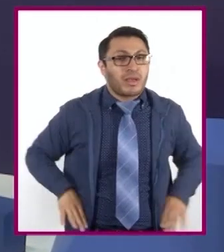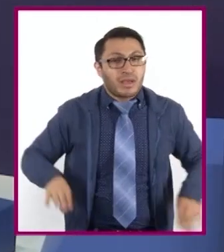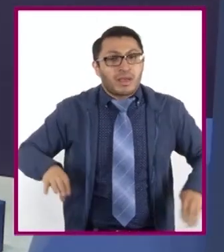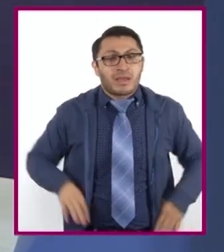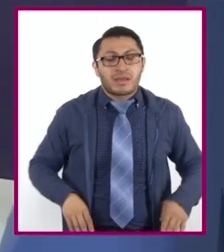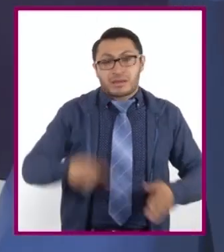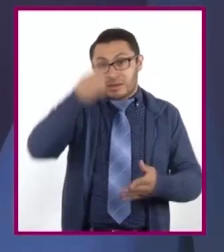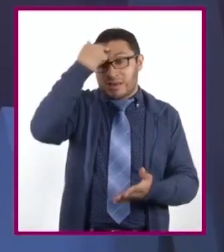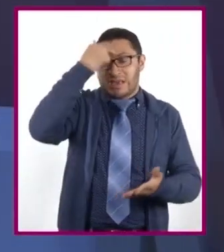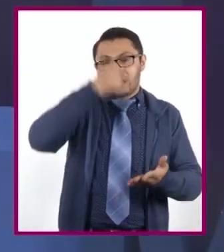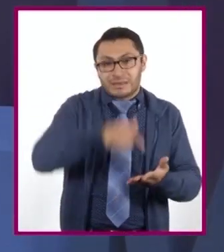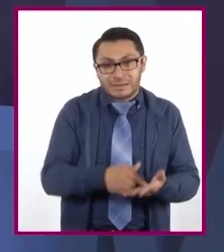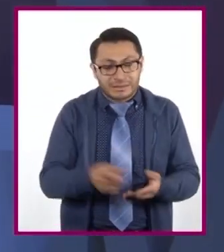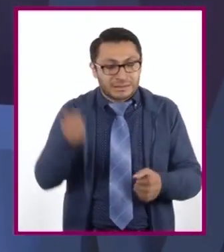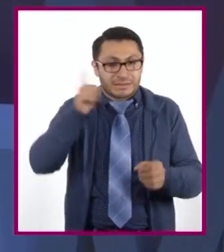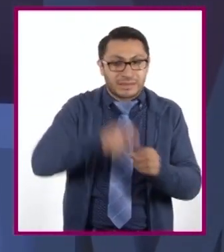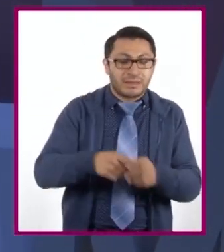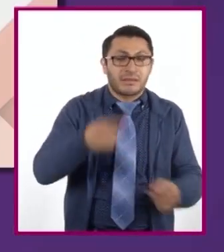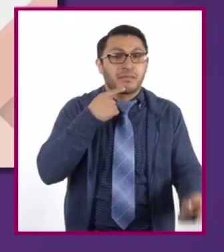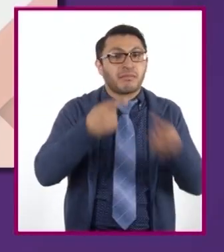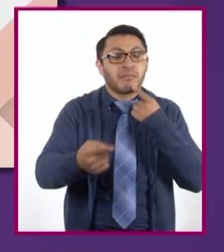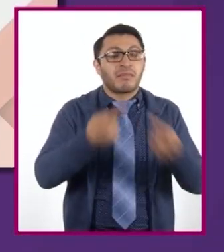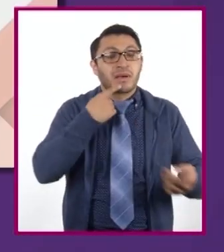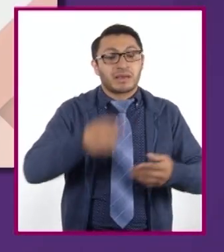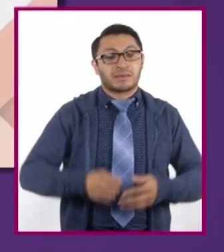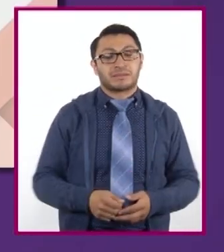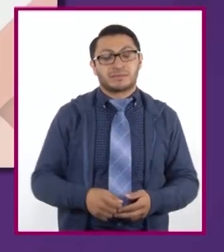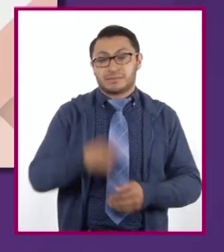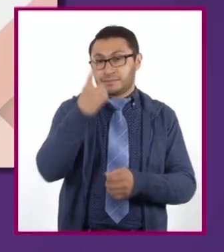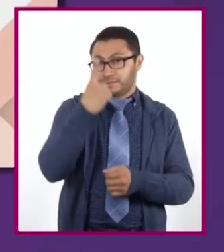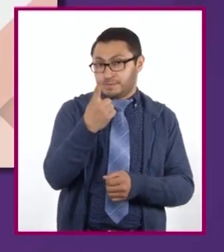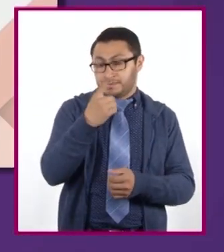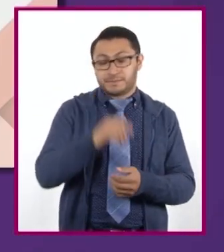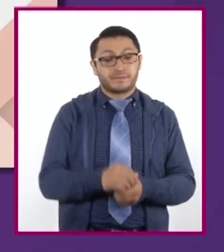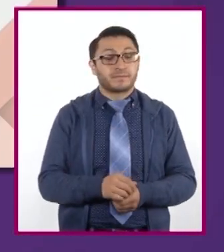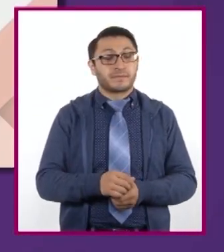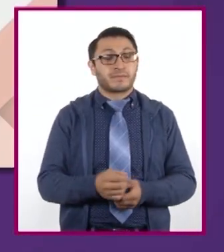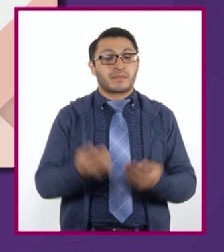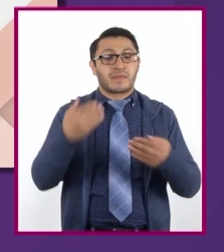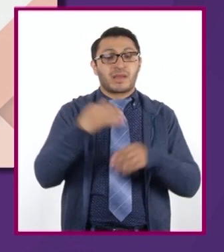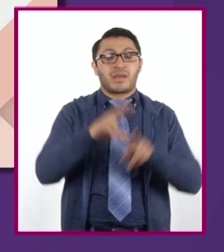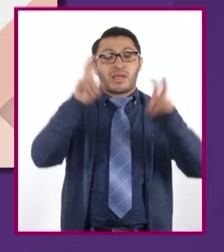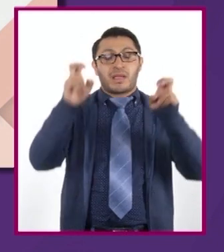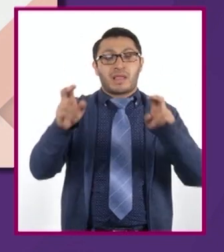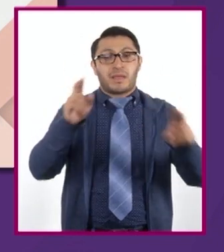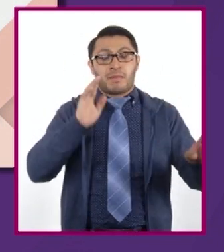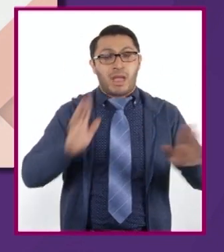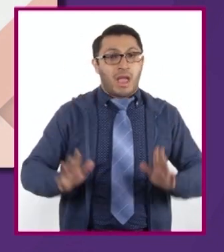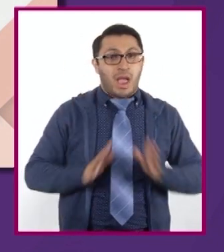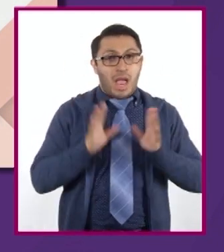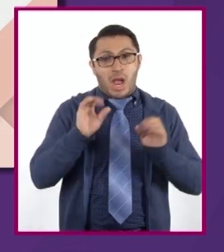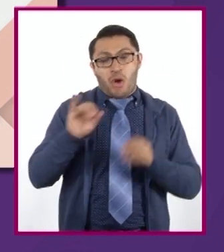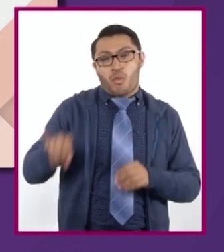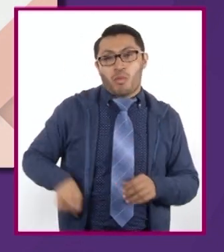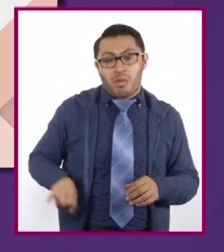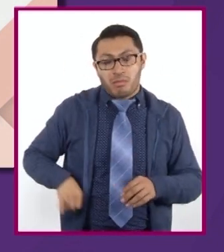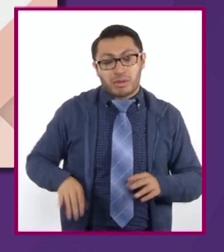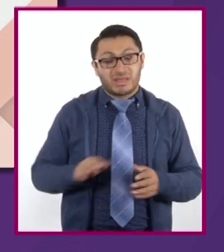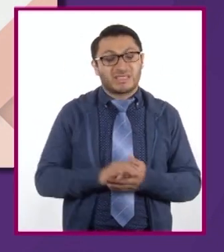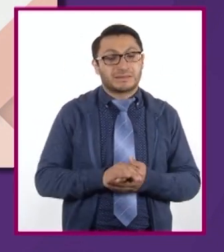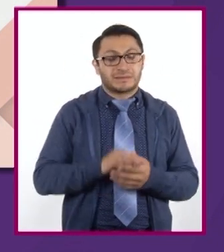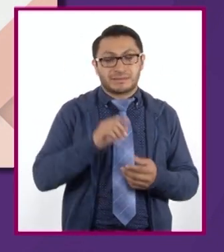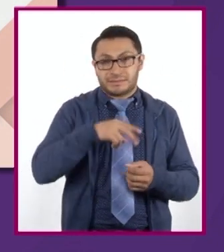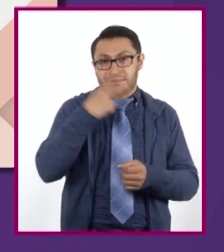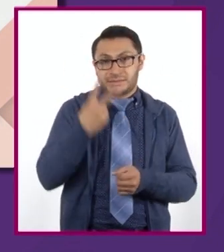que pertenezcan al panel de discusión. 1. Aborda un tema polémico o de interés general.